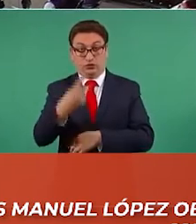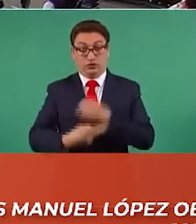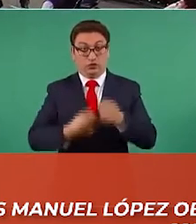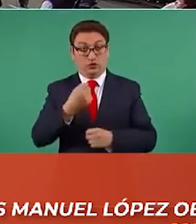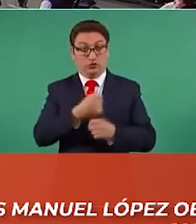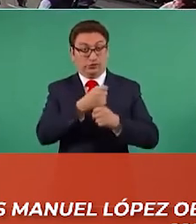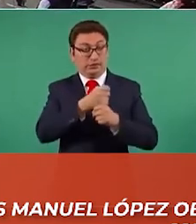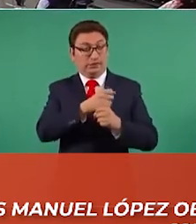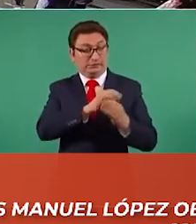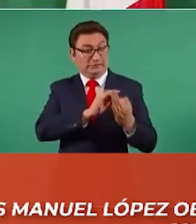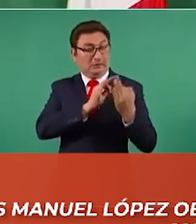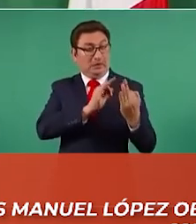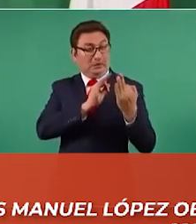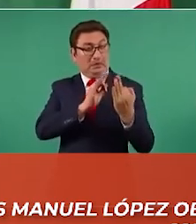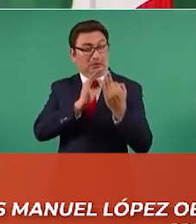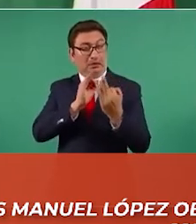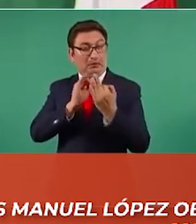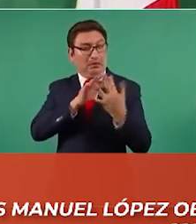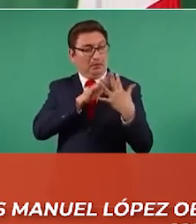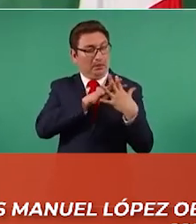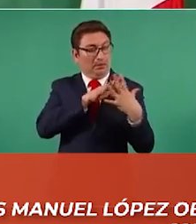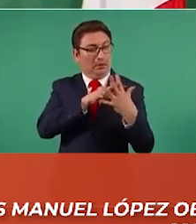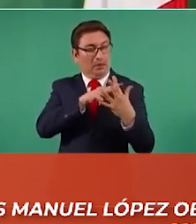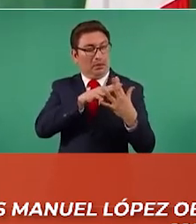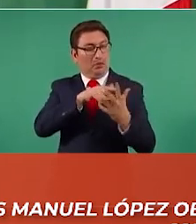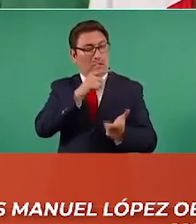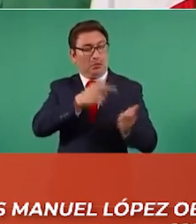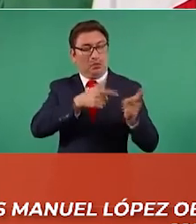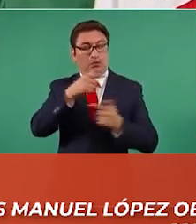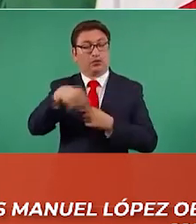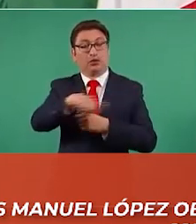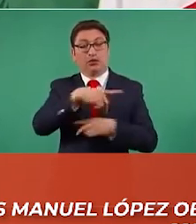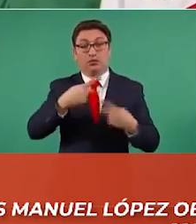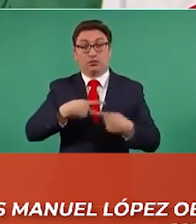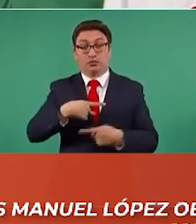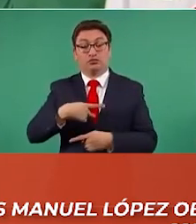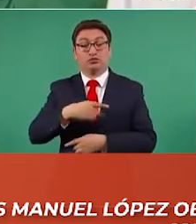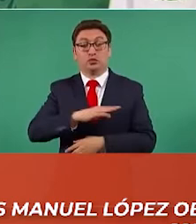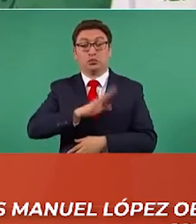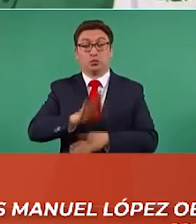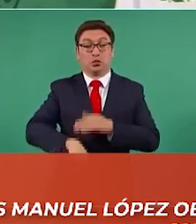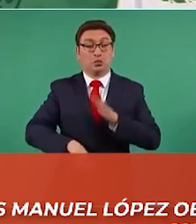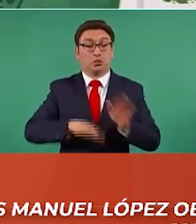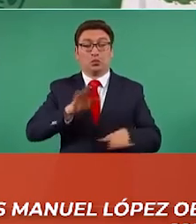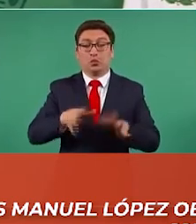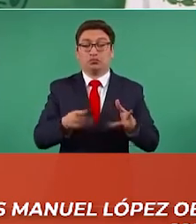en enfrentamientos, más muertos queridos o detenidos.